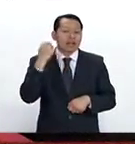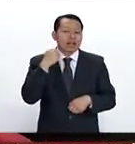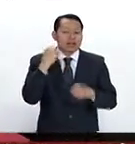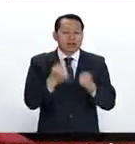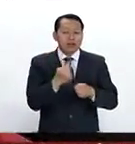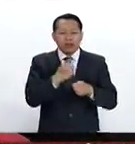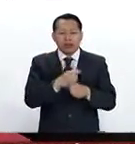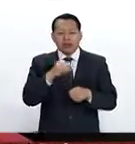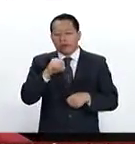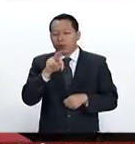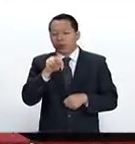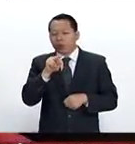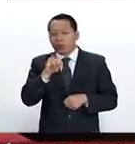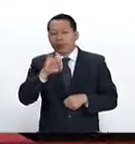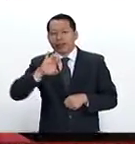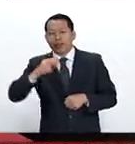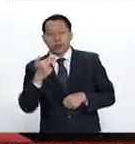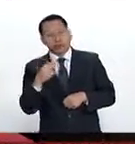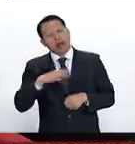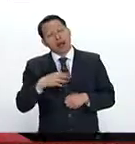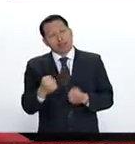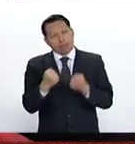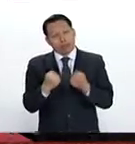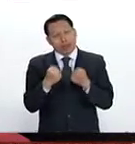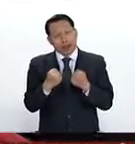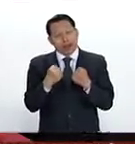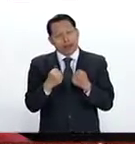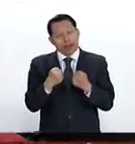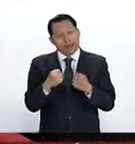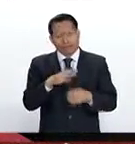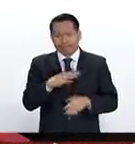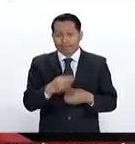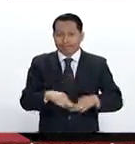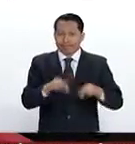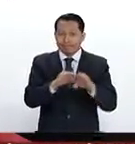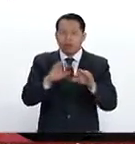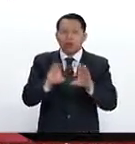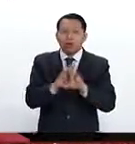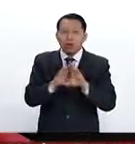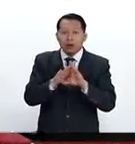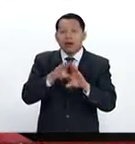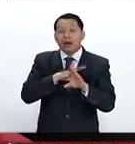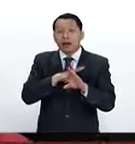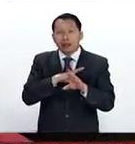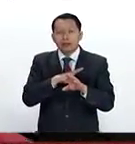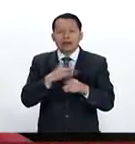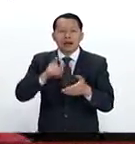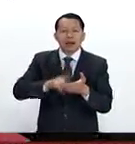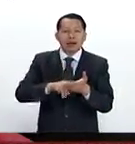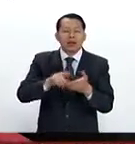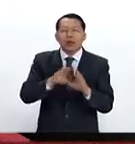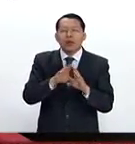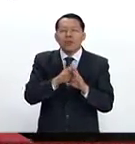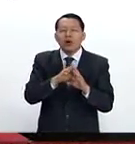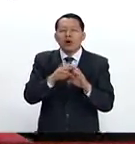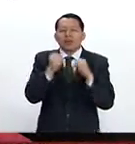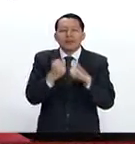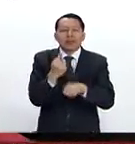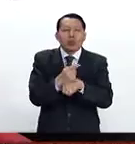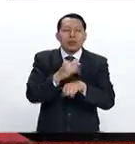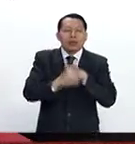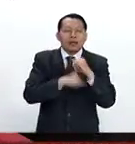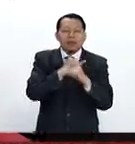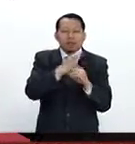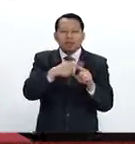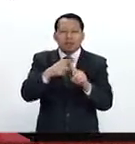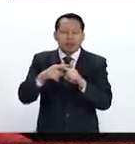de Múnich, un evento muy importante para evaluar el estado de la seguridad internacional. Participaron varios